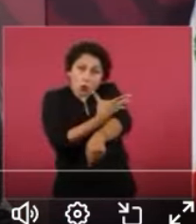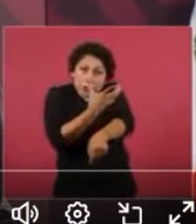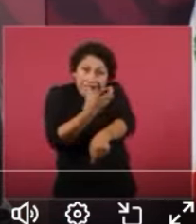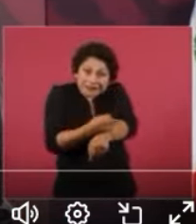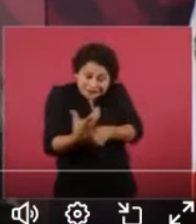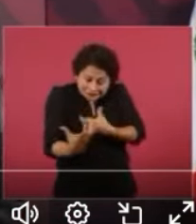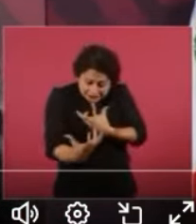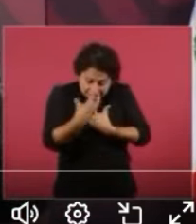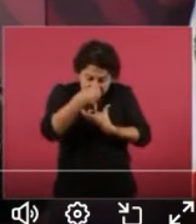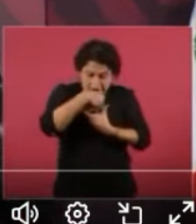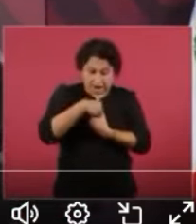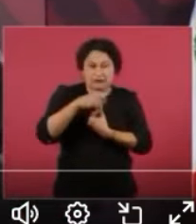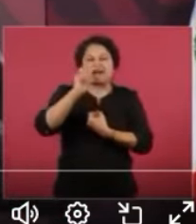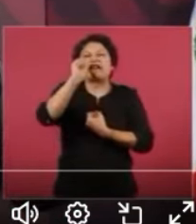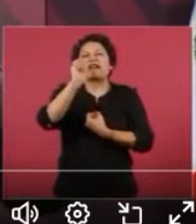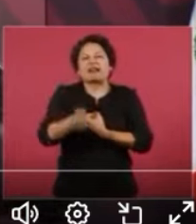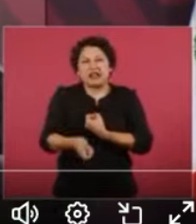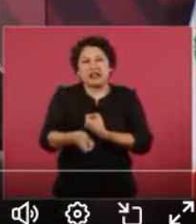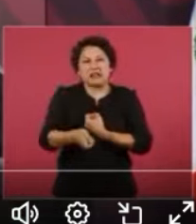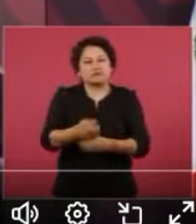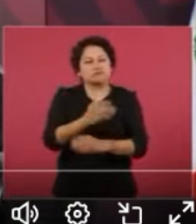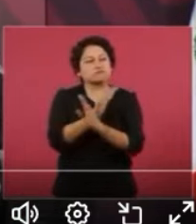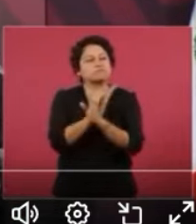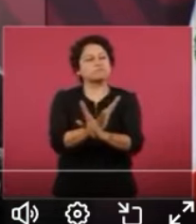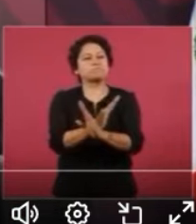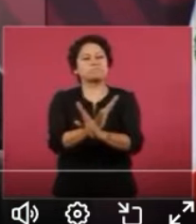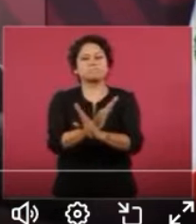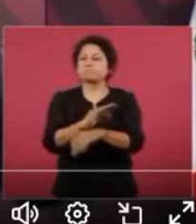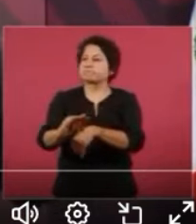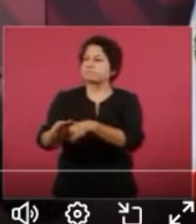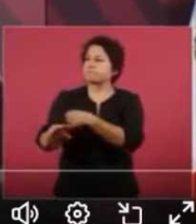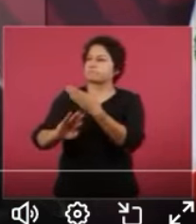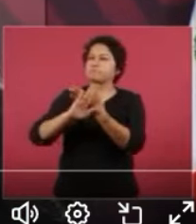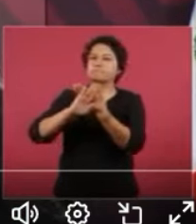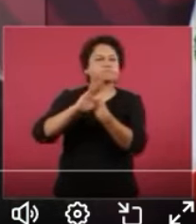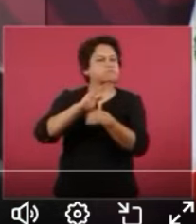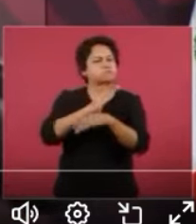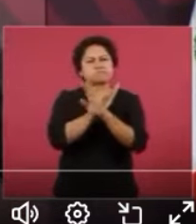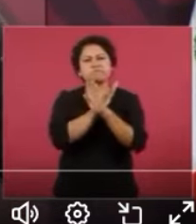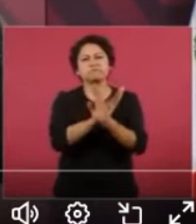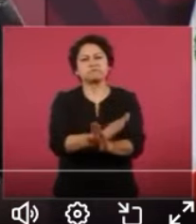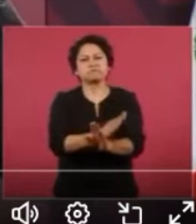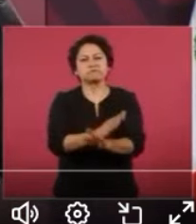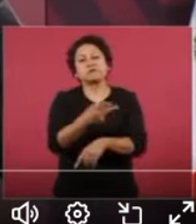si se es corrupto si se es deshonesto